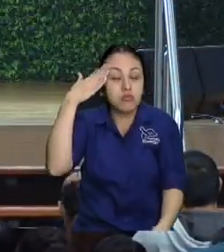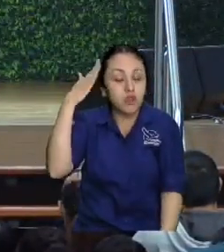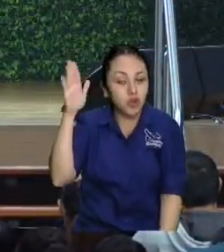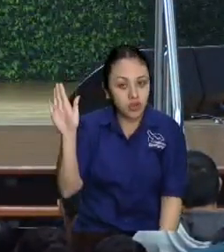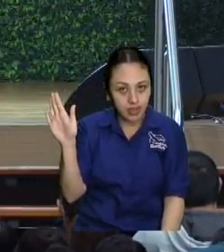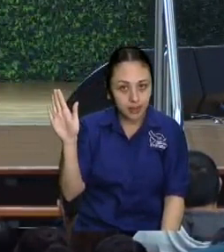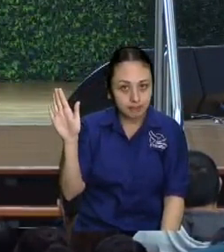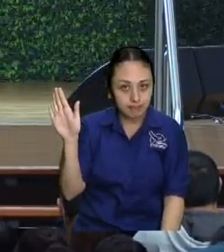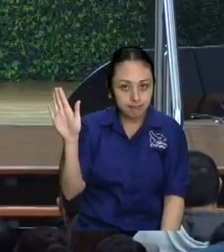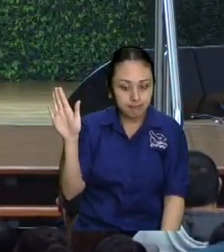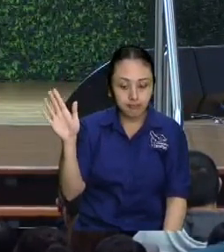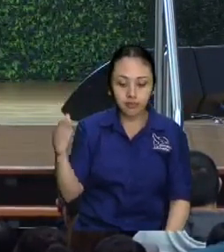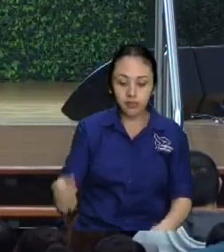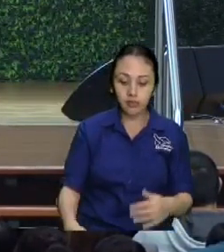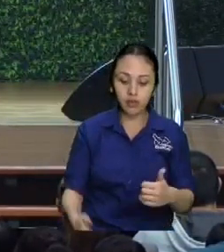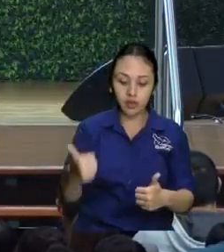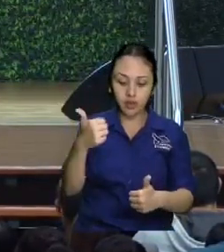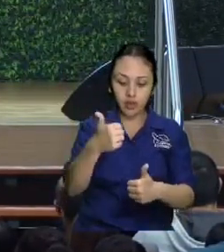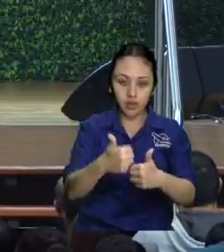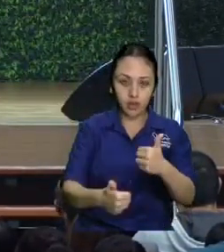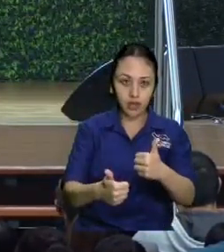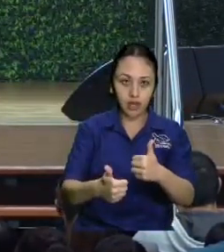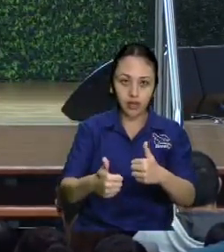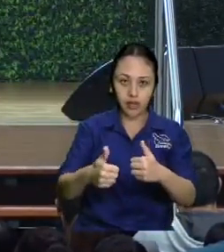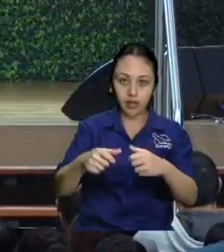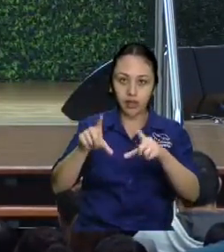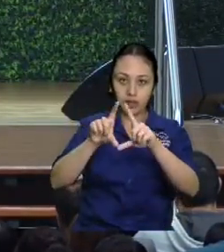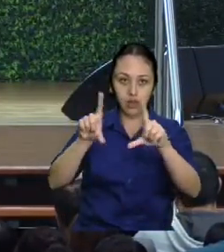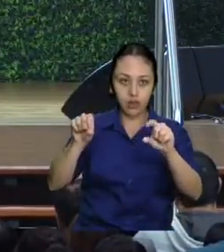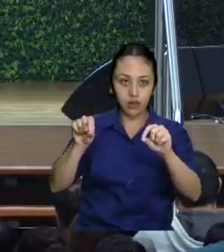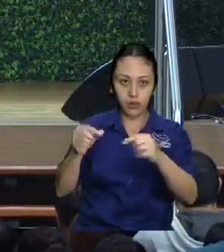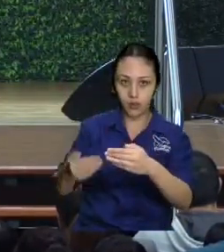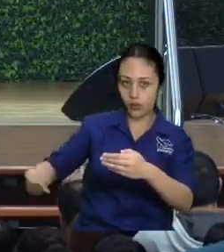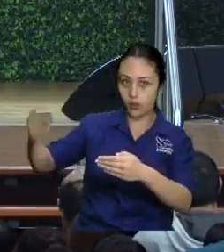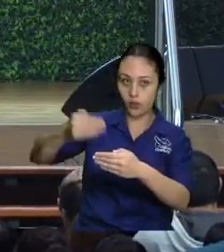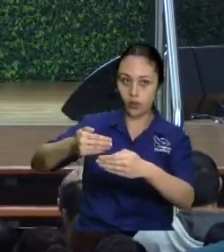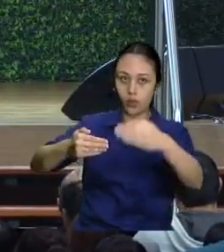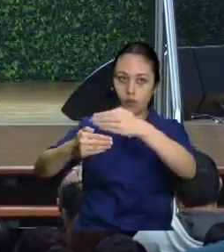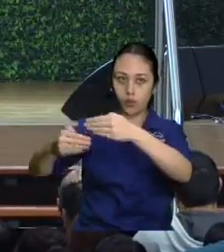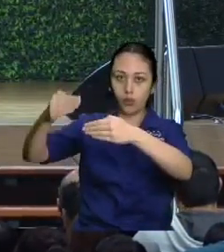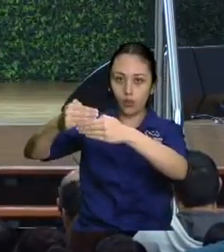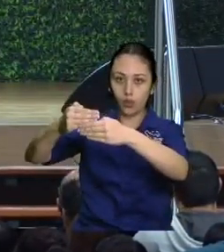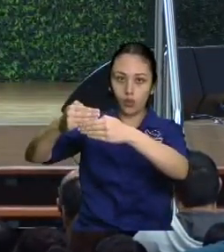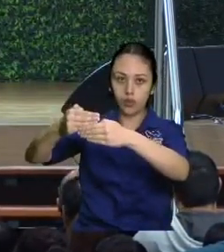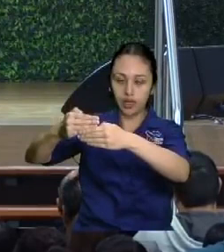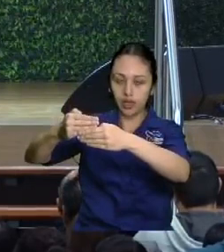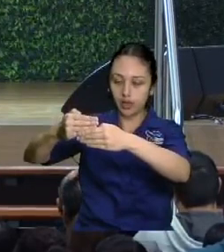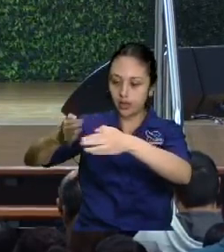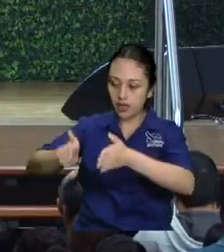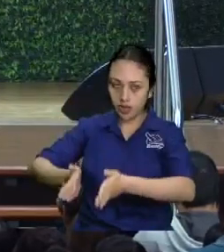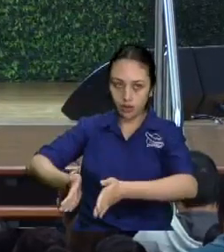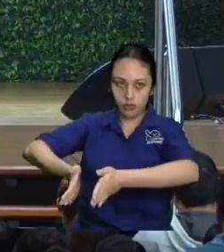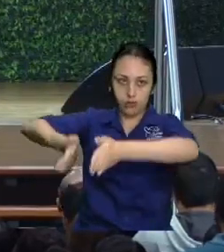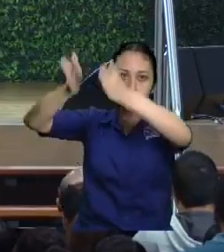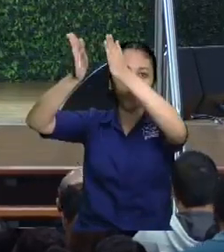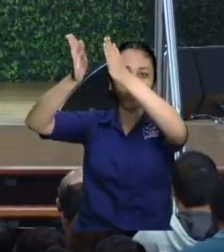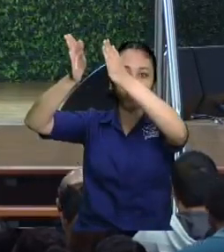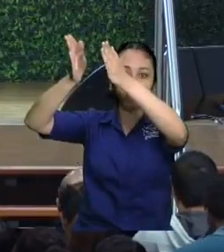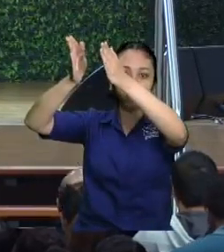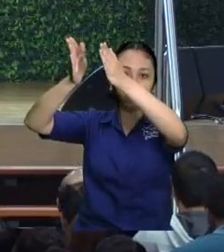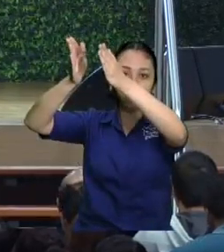así, que cada hilera de bloque o ladrillo que ponen, le tienen que poner la plomada otra vez. Pero supóngase